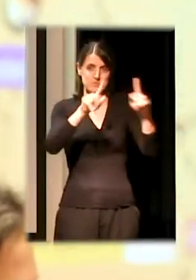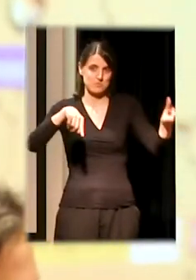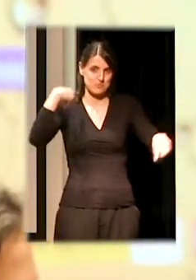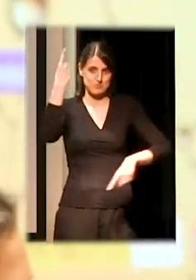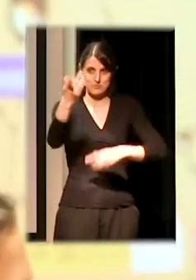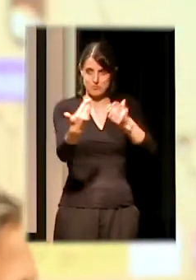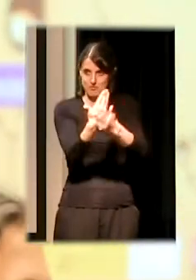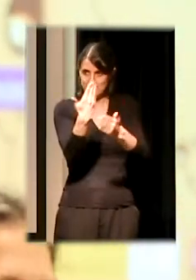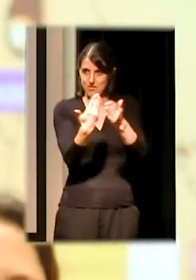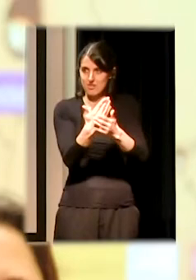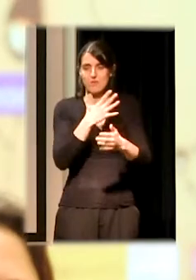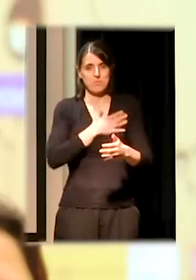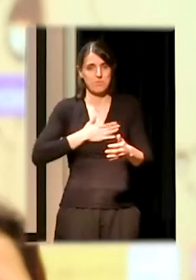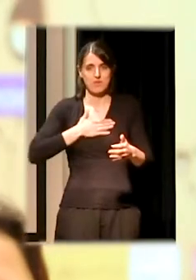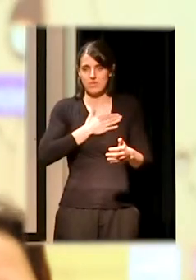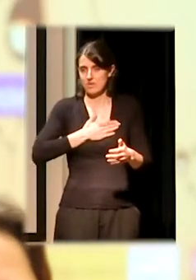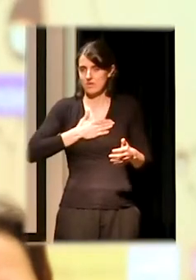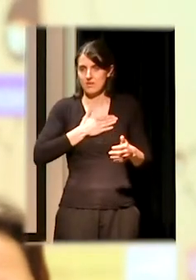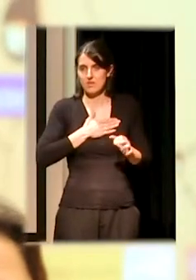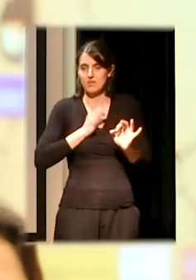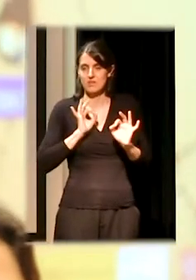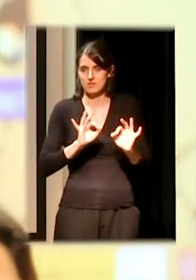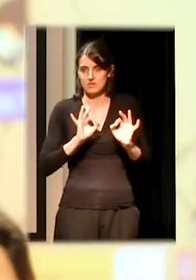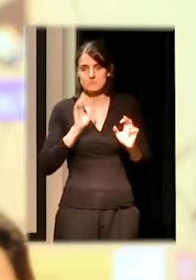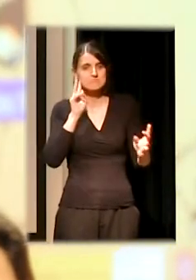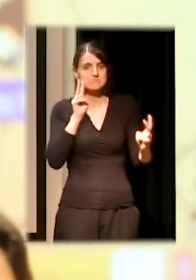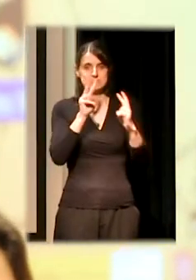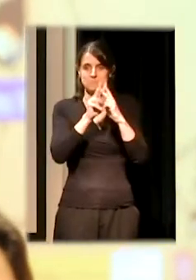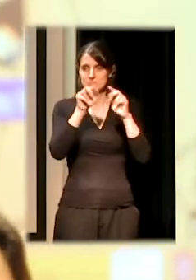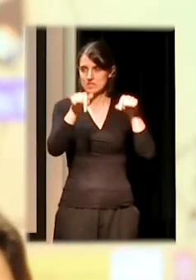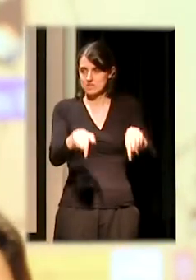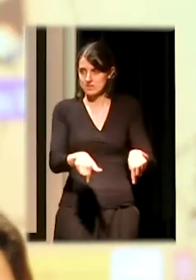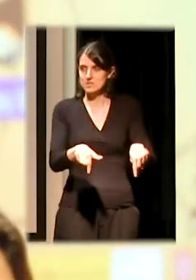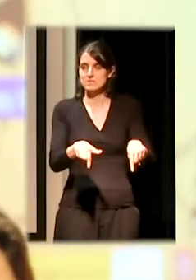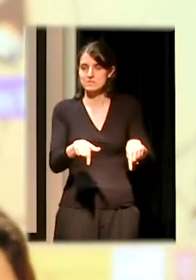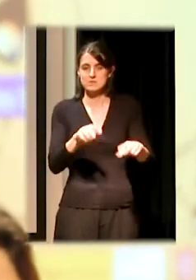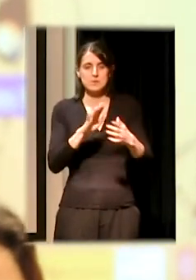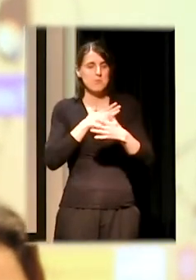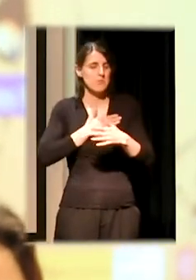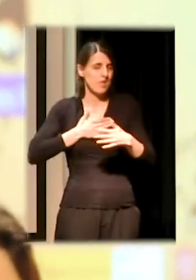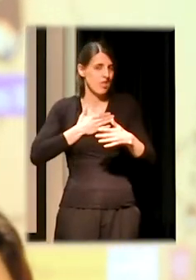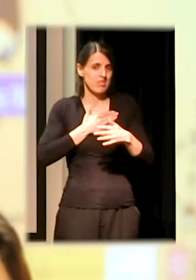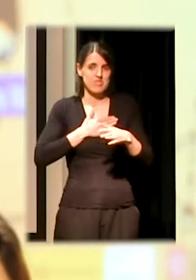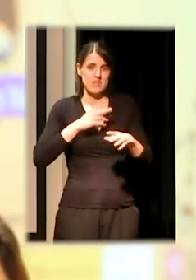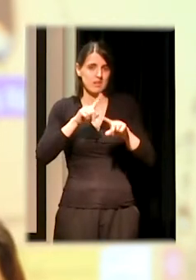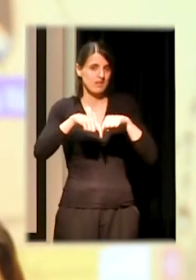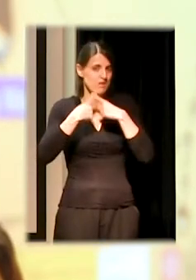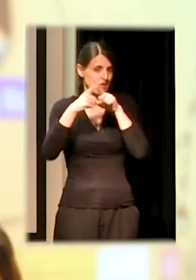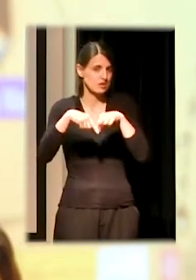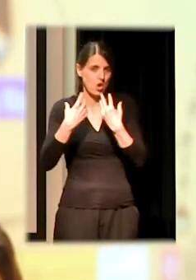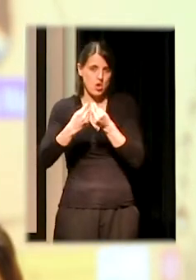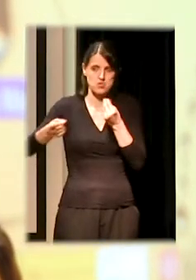siguiente. Un placer teneros aquí, un placer poder reflexionar con todas